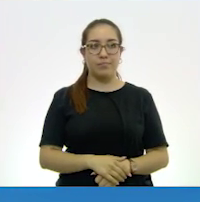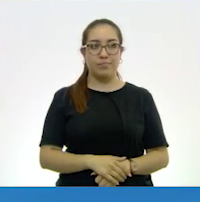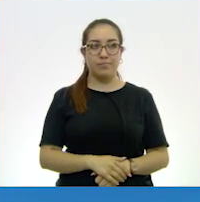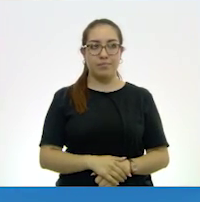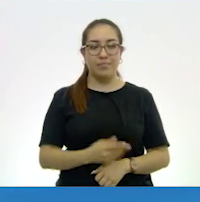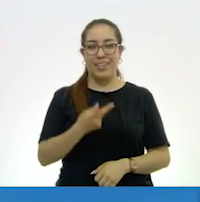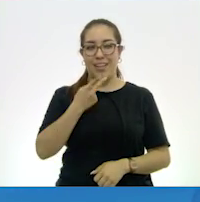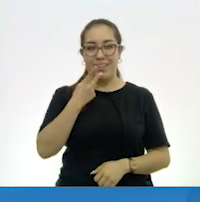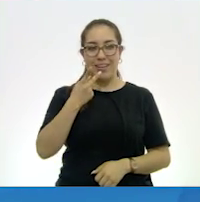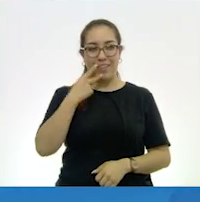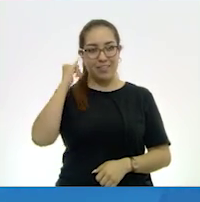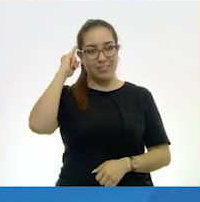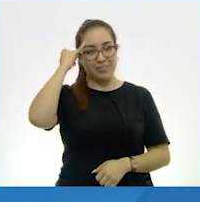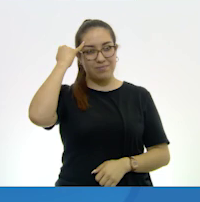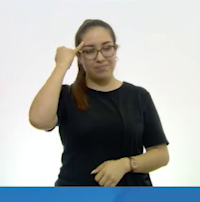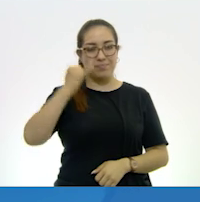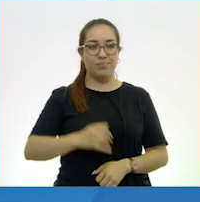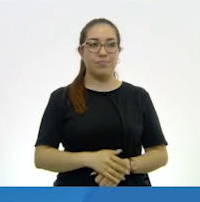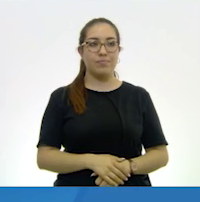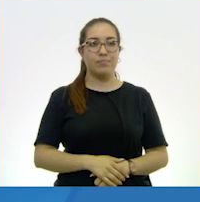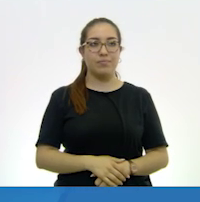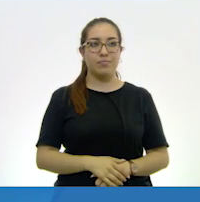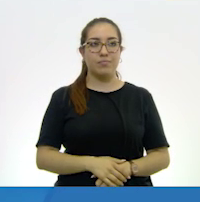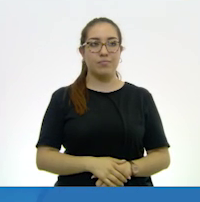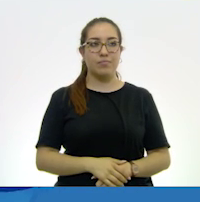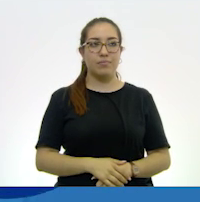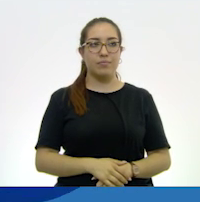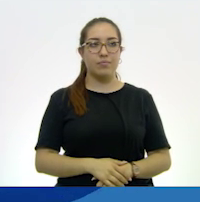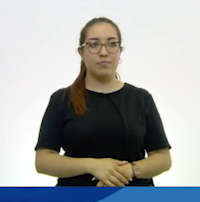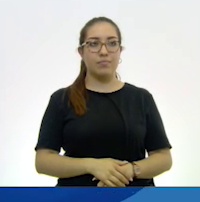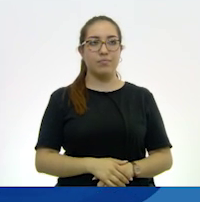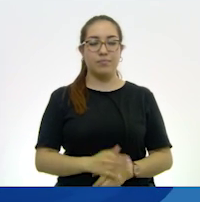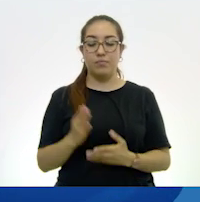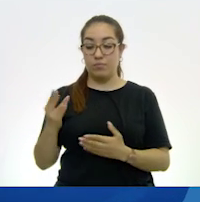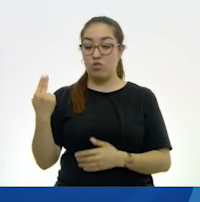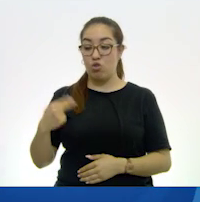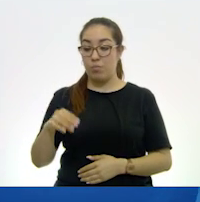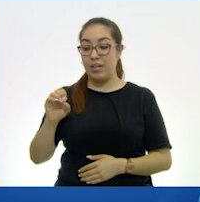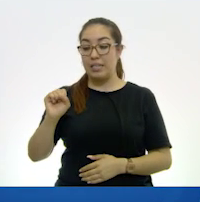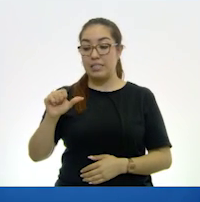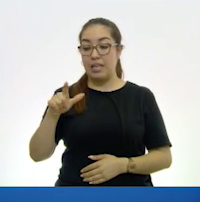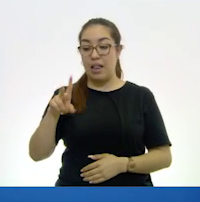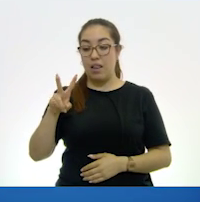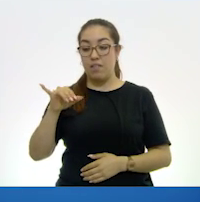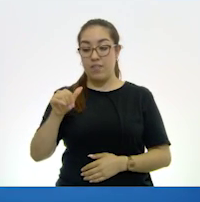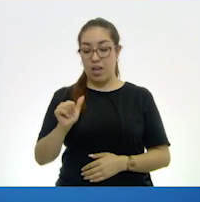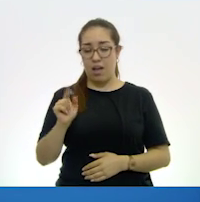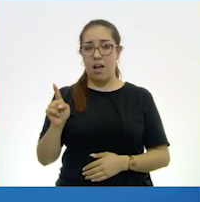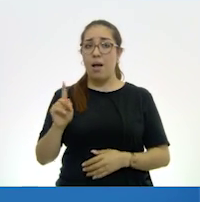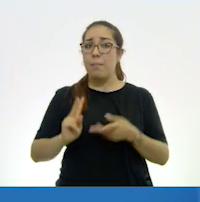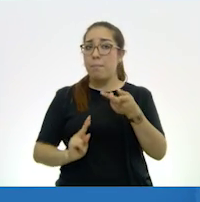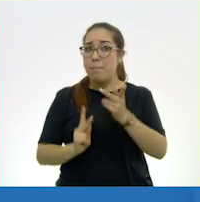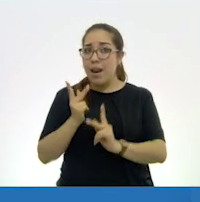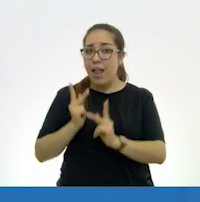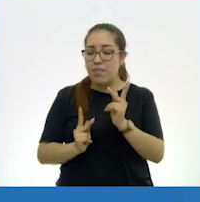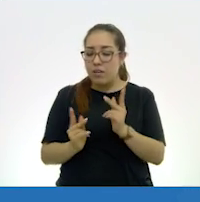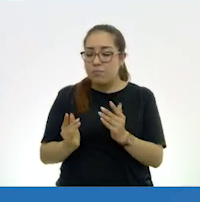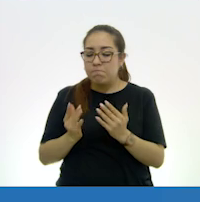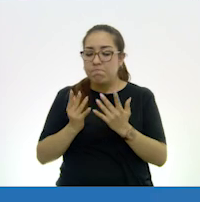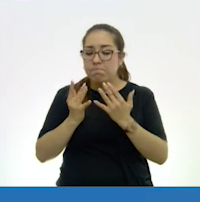Rizi yutre nie nutsafu. Salvia. Es una planta que posee un